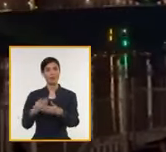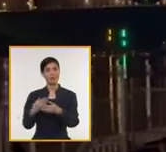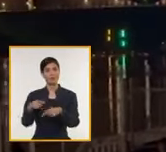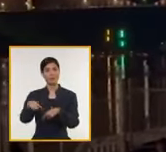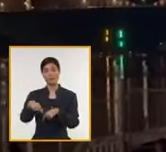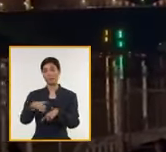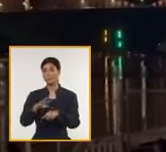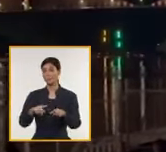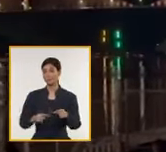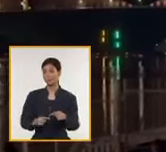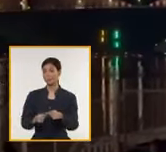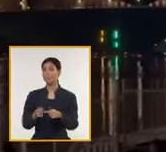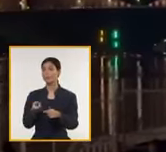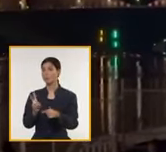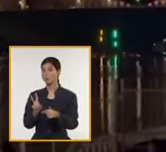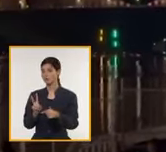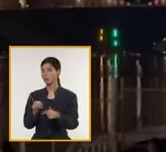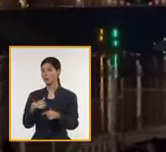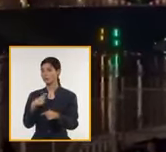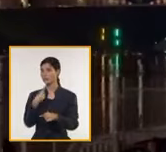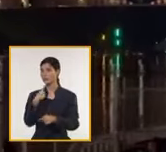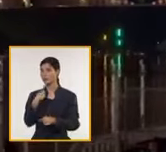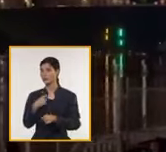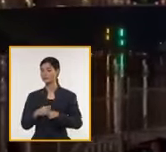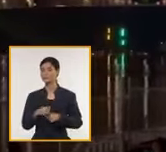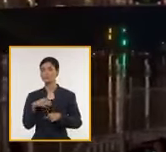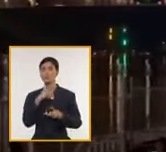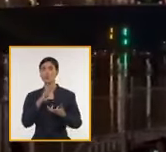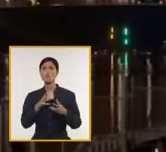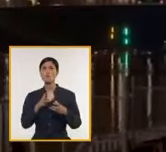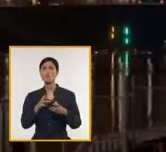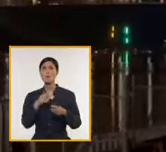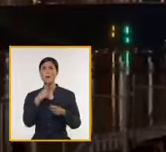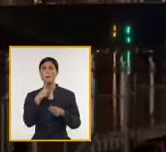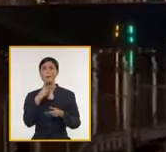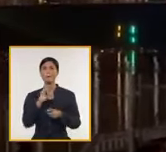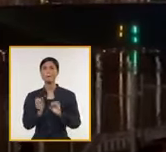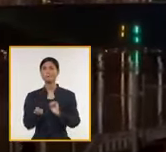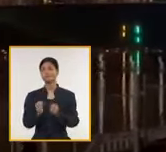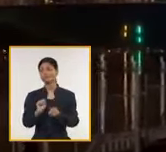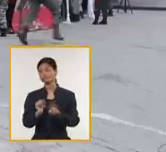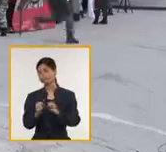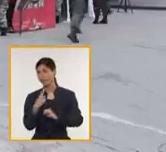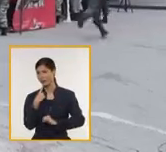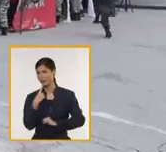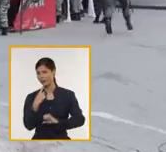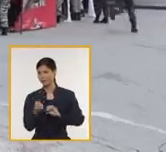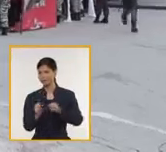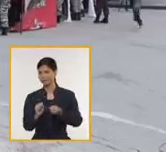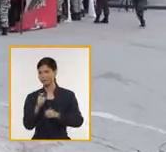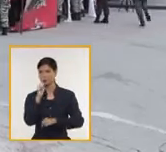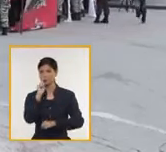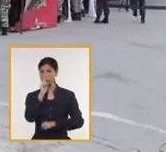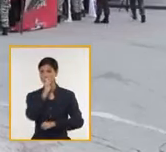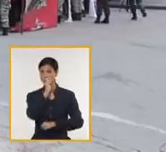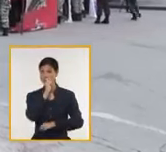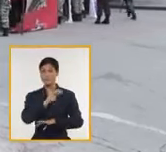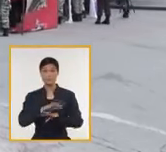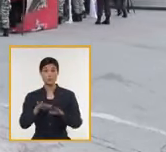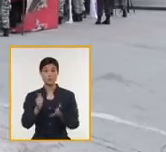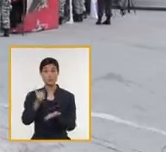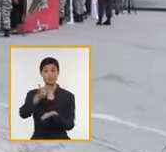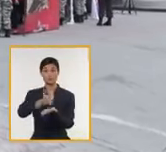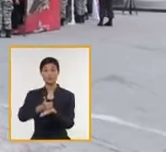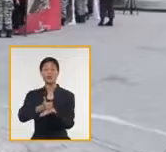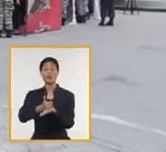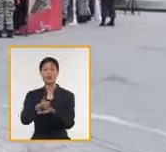con Venezuela, para lo que Washington asegura se trata de operaciones contra el narcotráfico internacional. Como contrapartida, Caracas anunció el lunes